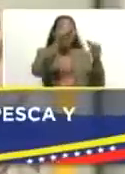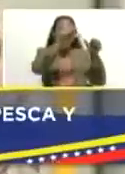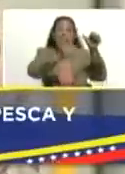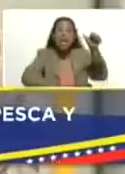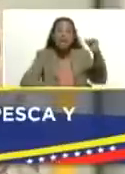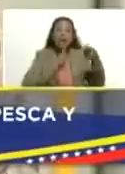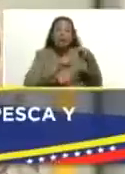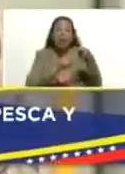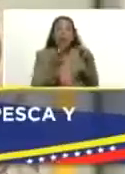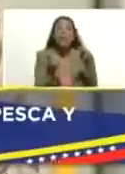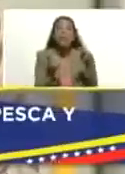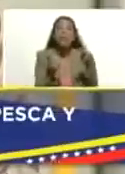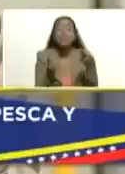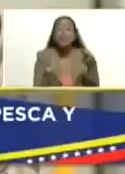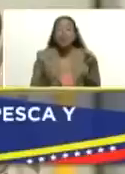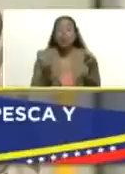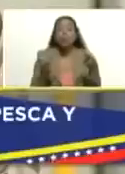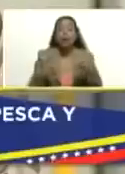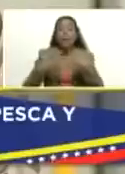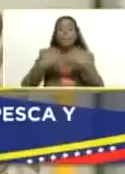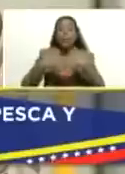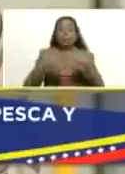unos recursos